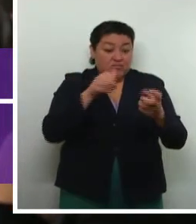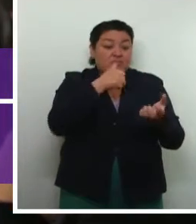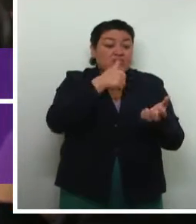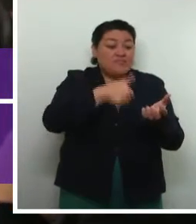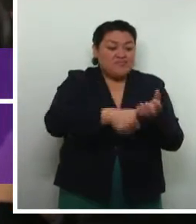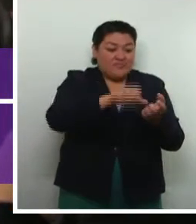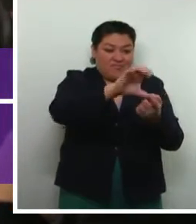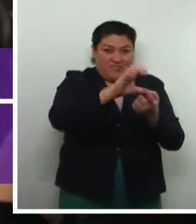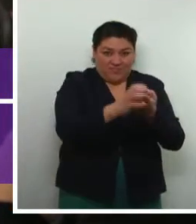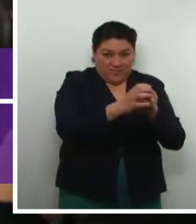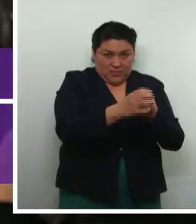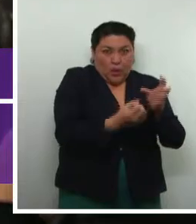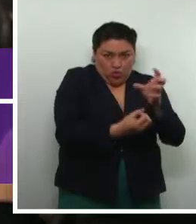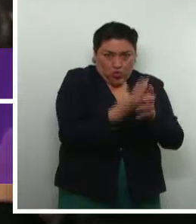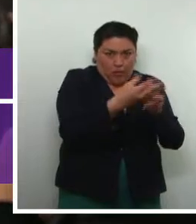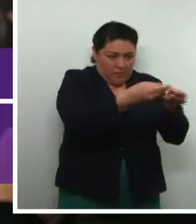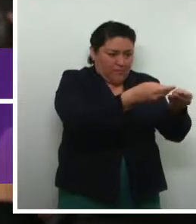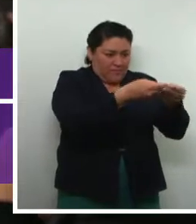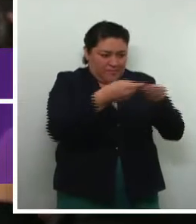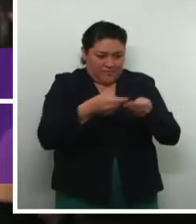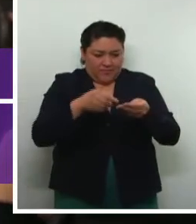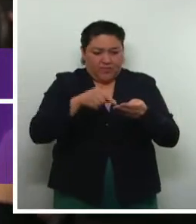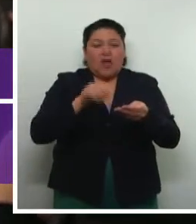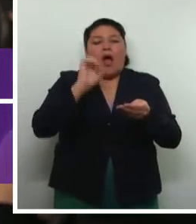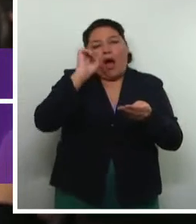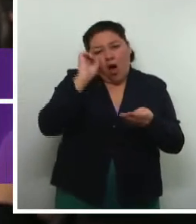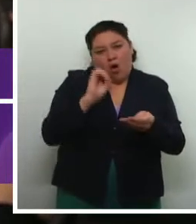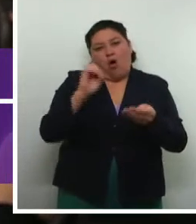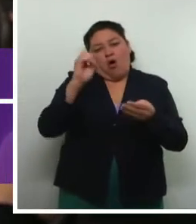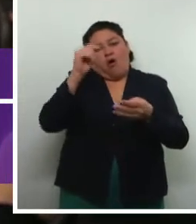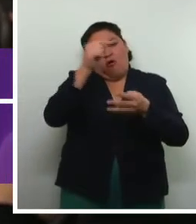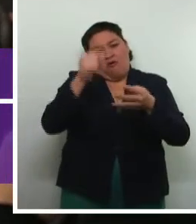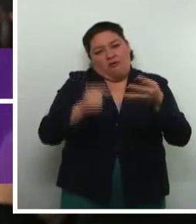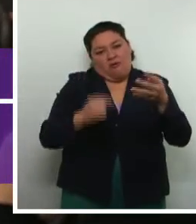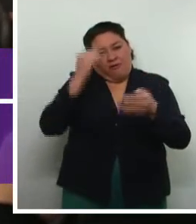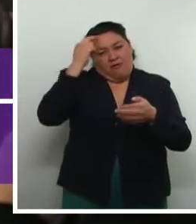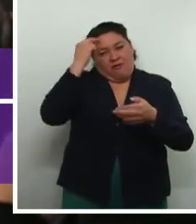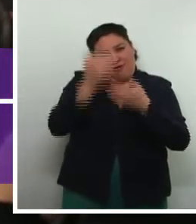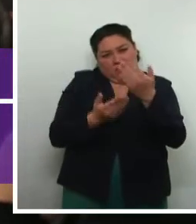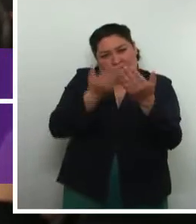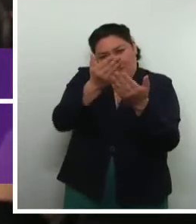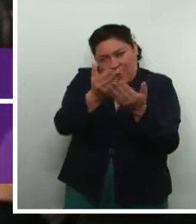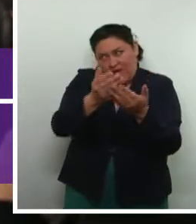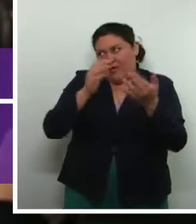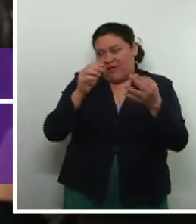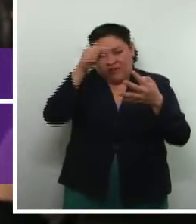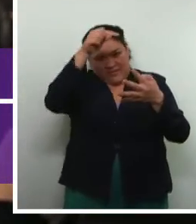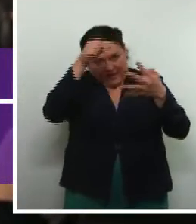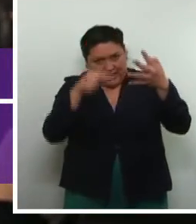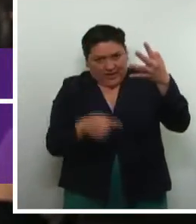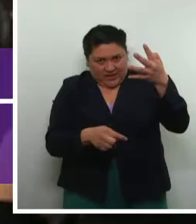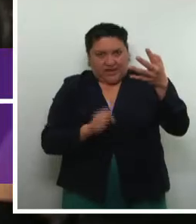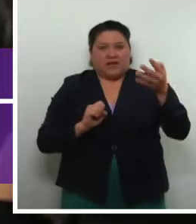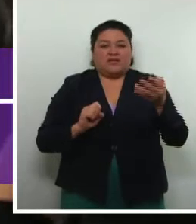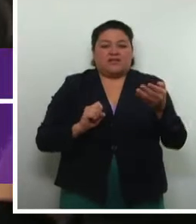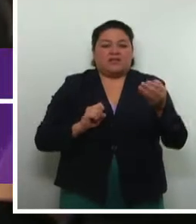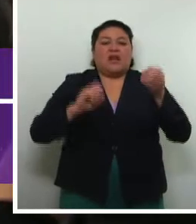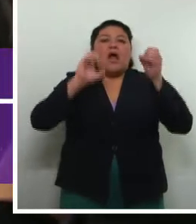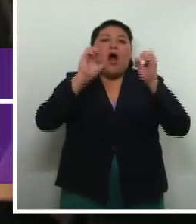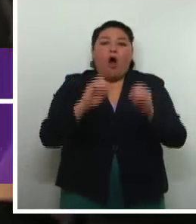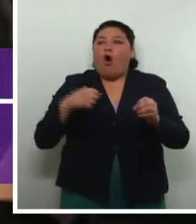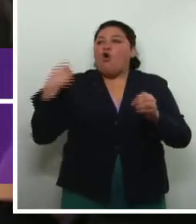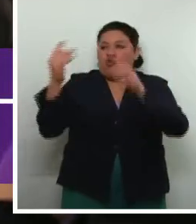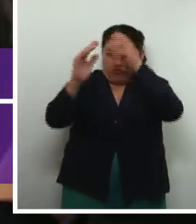nuevo dictamen, reserva segunda o mega reserva o una reserva